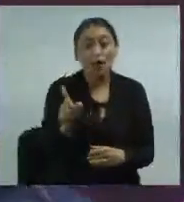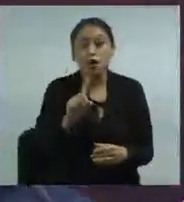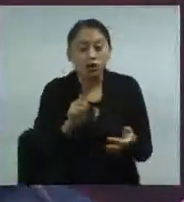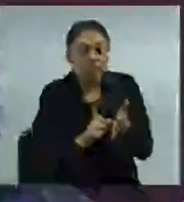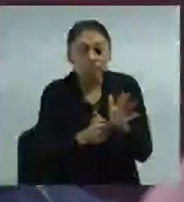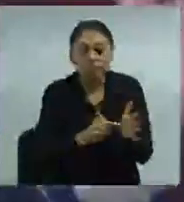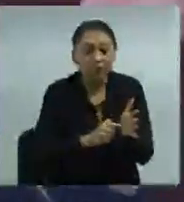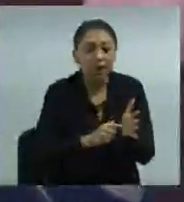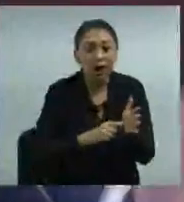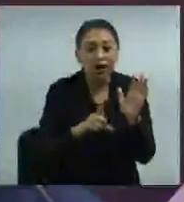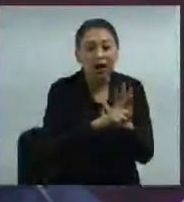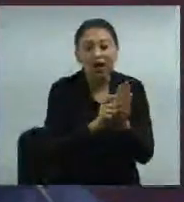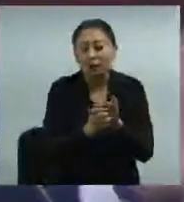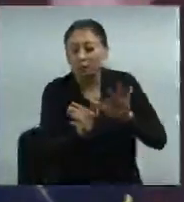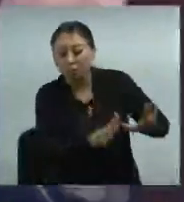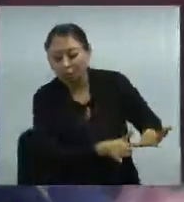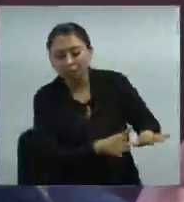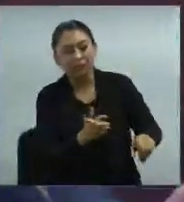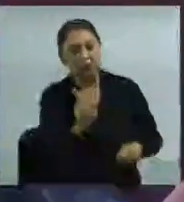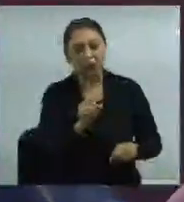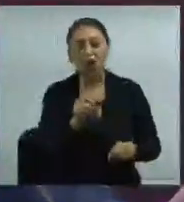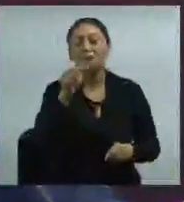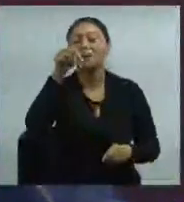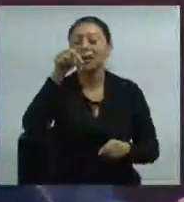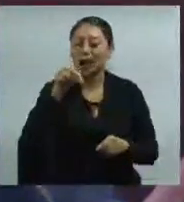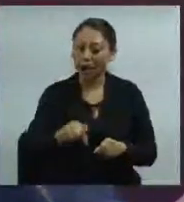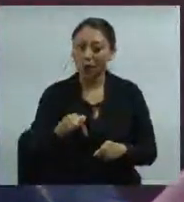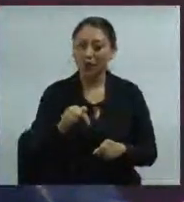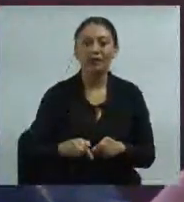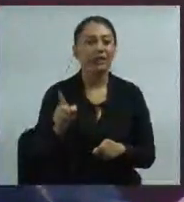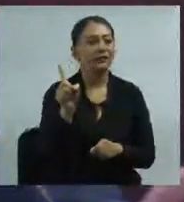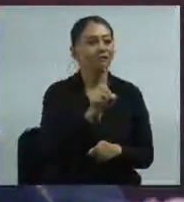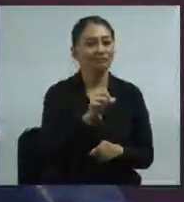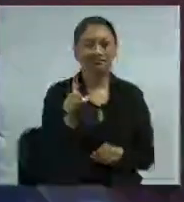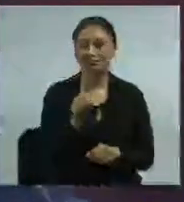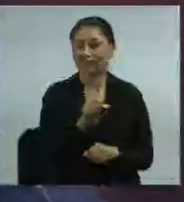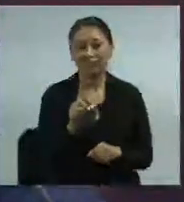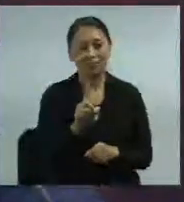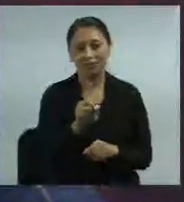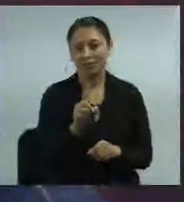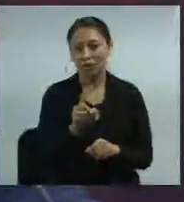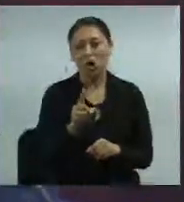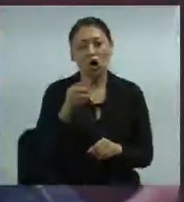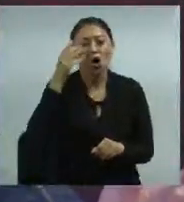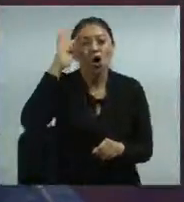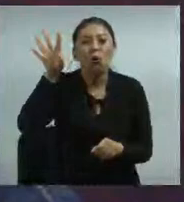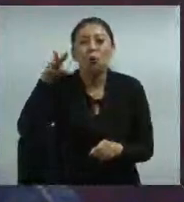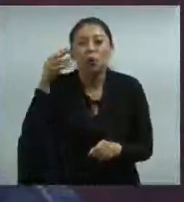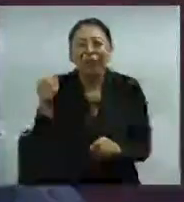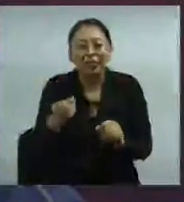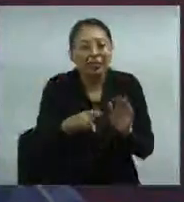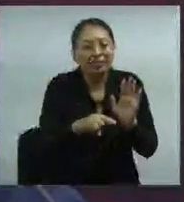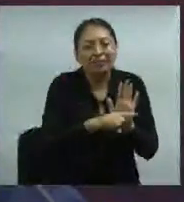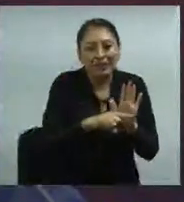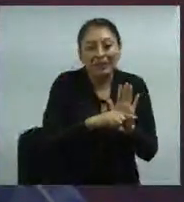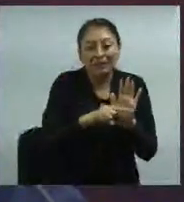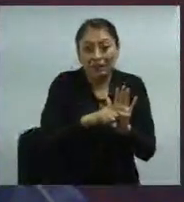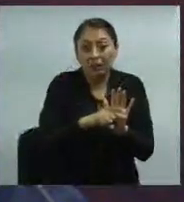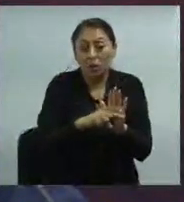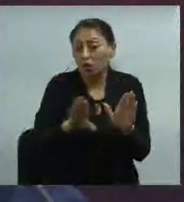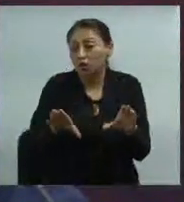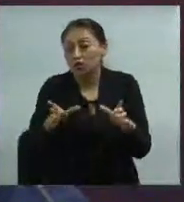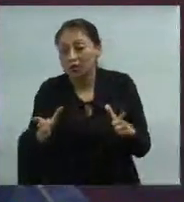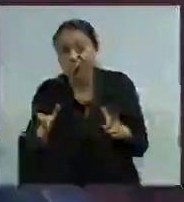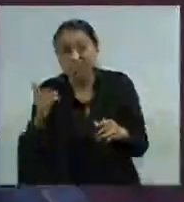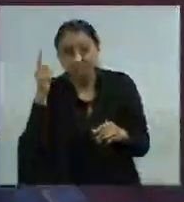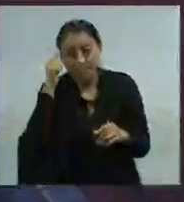ley de comisiones de postulación no necesite una reforma, pero en este momento creo que es un muy mal mensaje el que se está enviando y en todo caso creo que lo que hay que